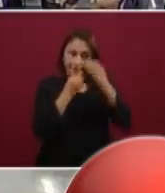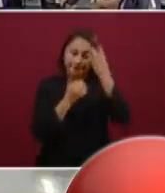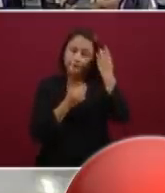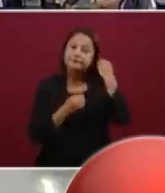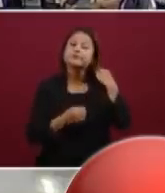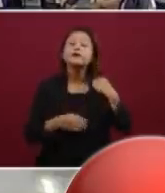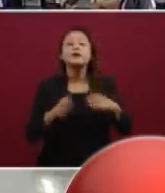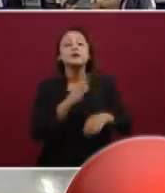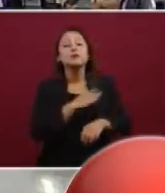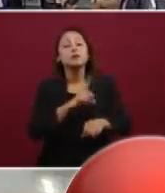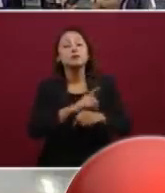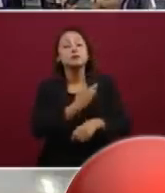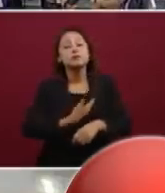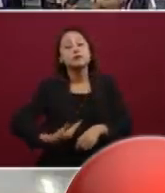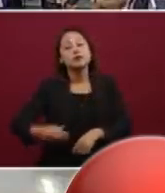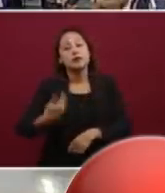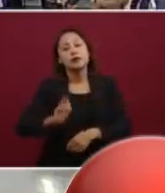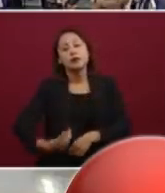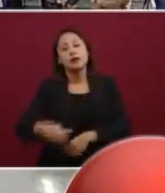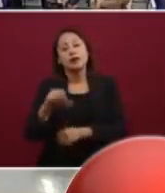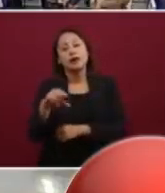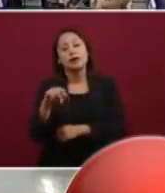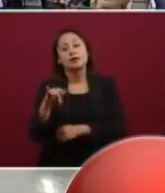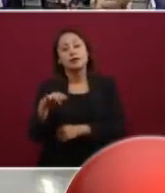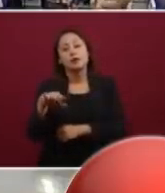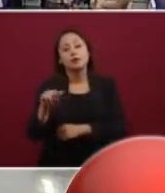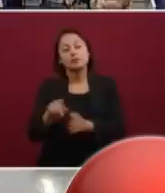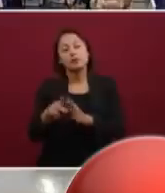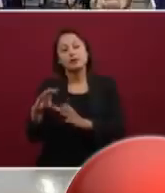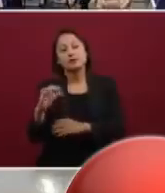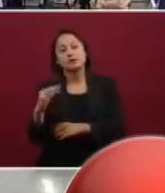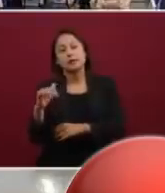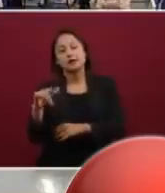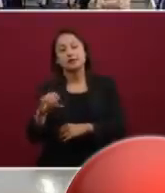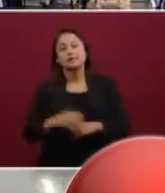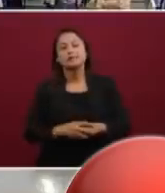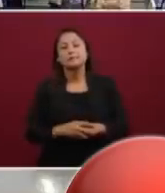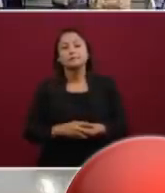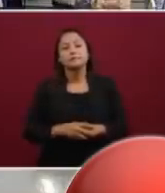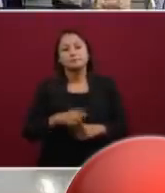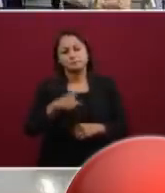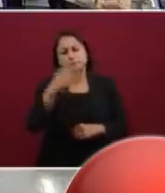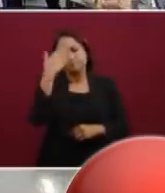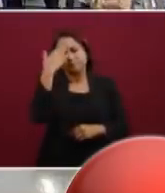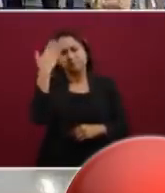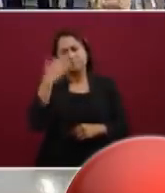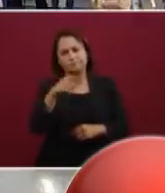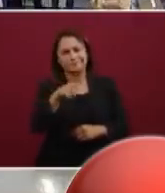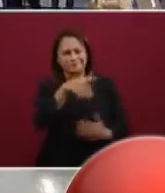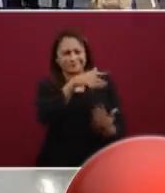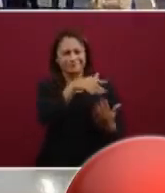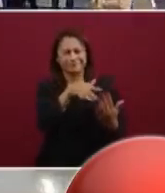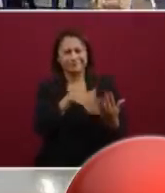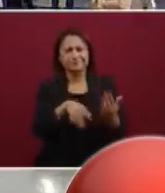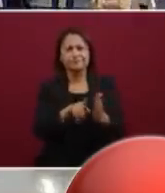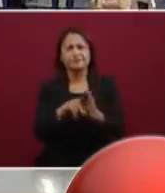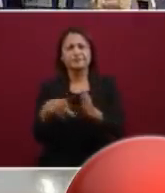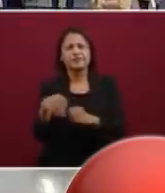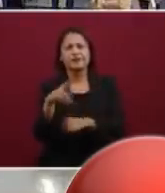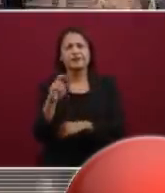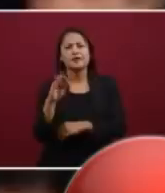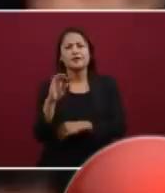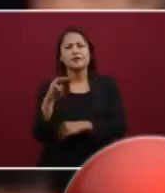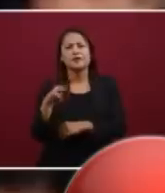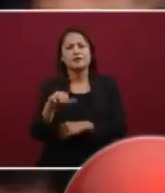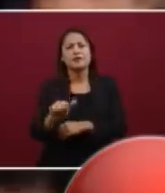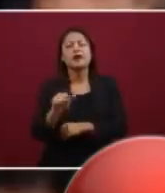Buenos días, presidente. Soy Antonio Ruiz de Sin Censura Chicago. Como usted seguramente sabe, seguramente ya leyó, el periódico Reforma